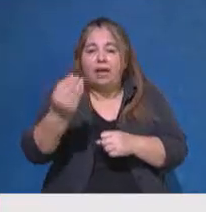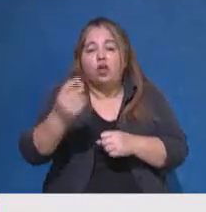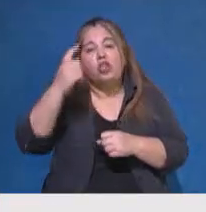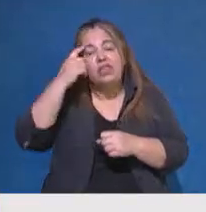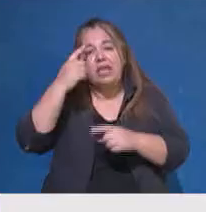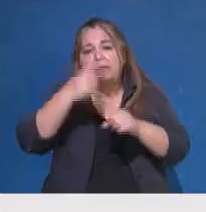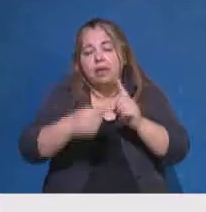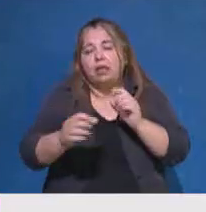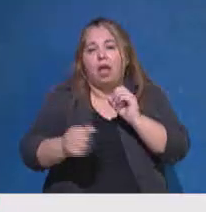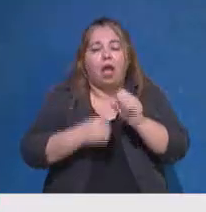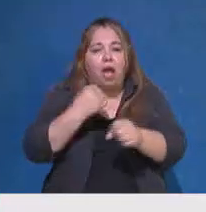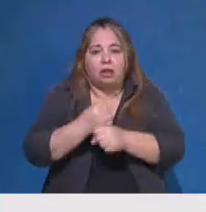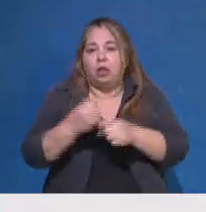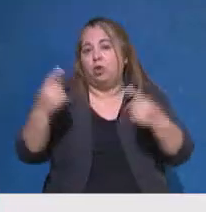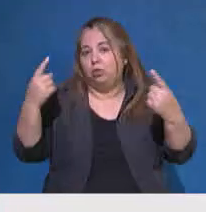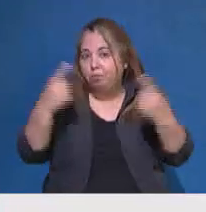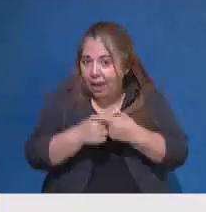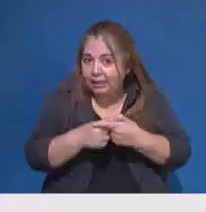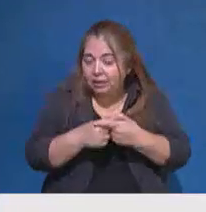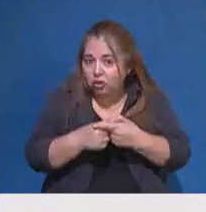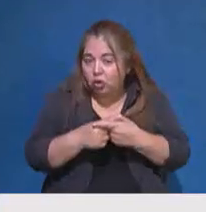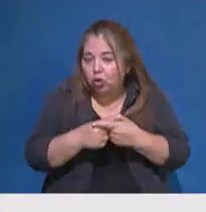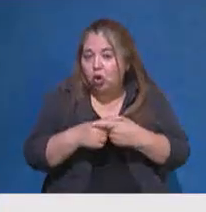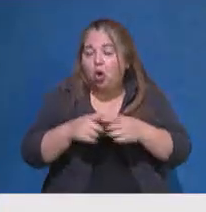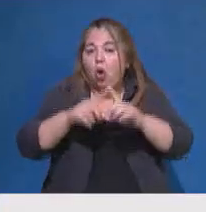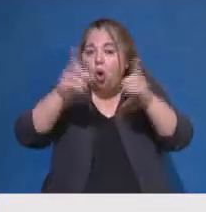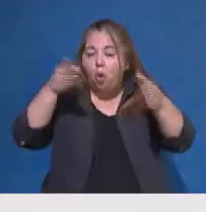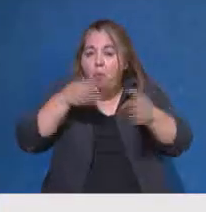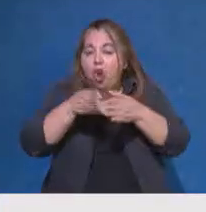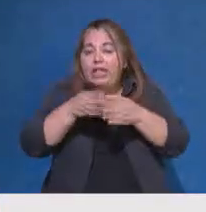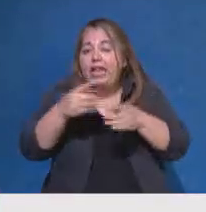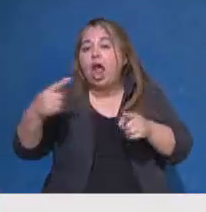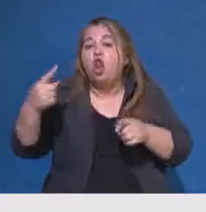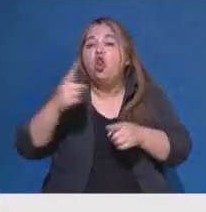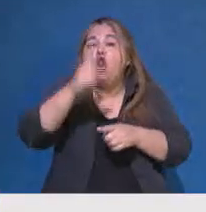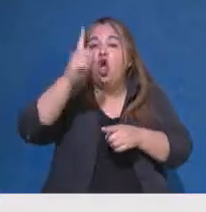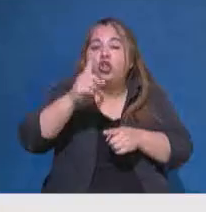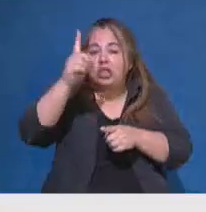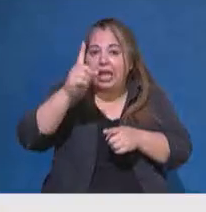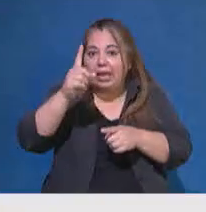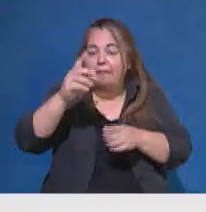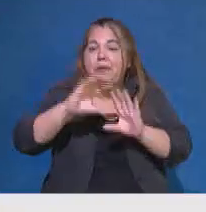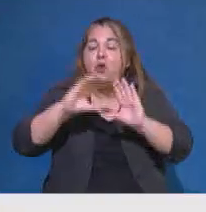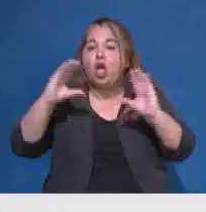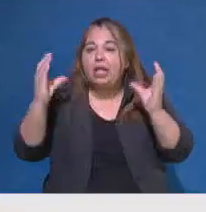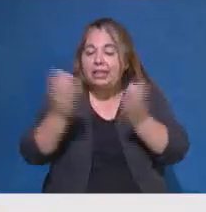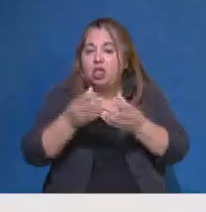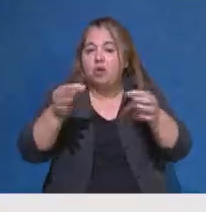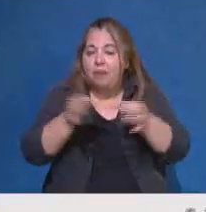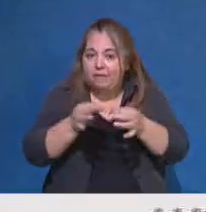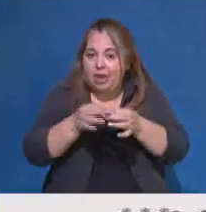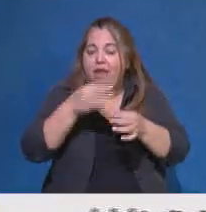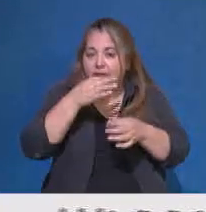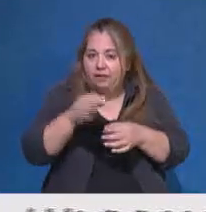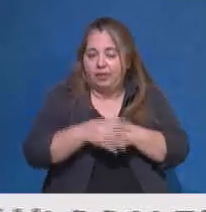hasta el horario del partido, por supuesto, Boletería Norte del Estadio Malvinas Argentinas. Allí es el lugar en el que los hinchas de Independiente van